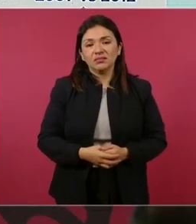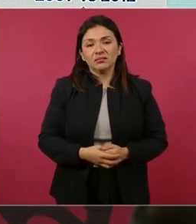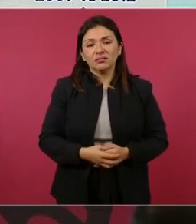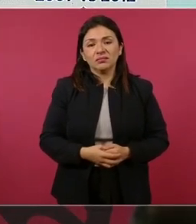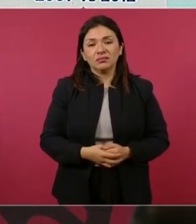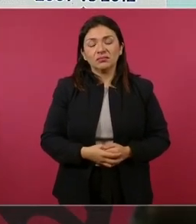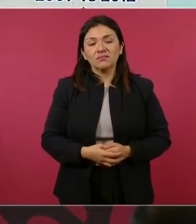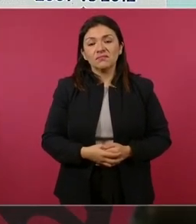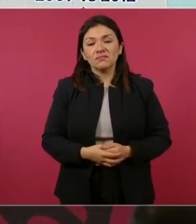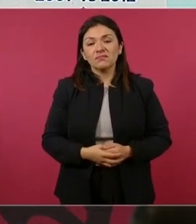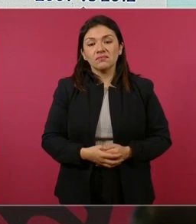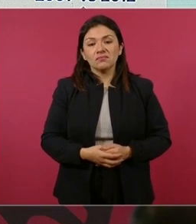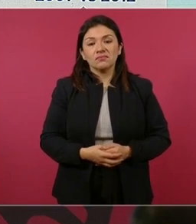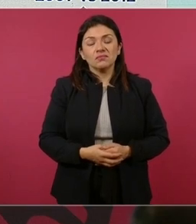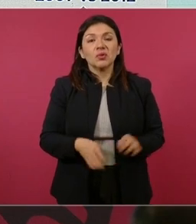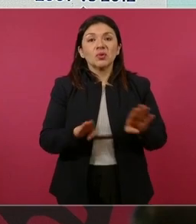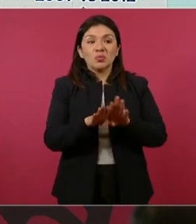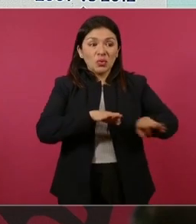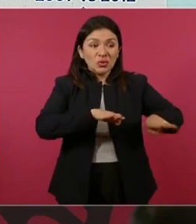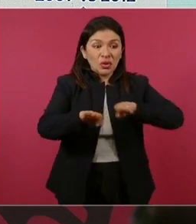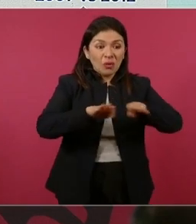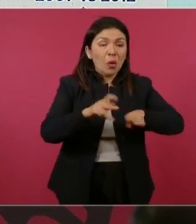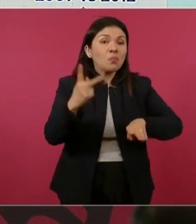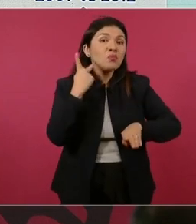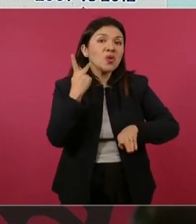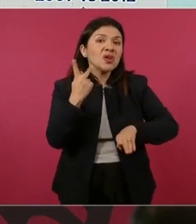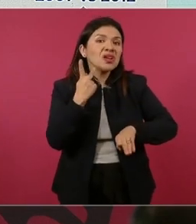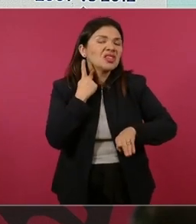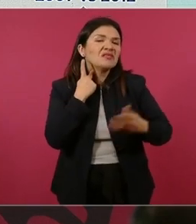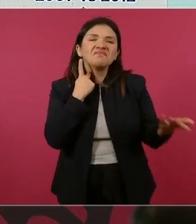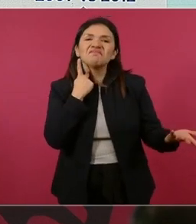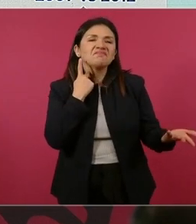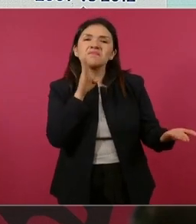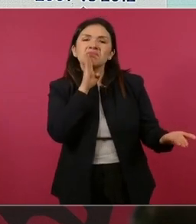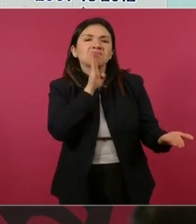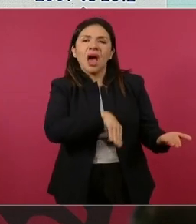e ineficaz políticamente hablando.